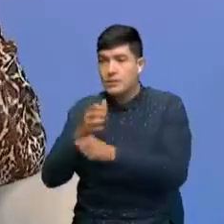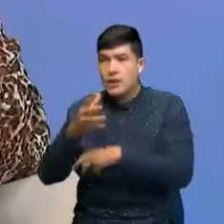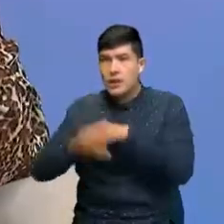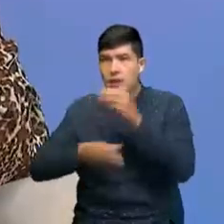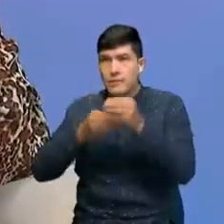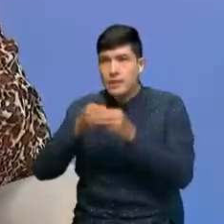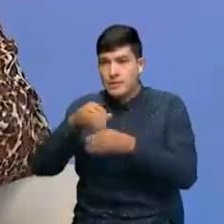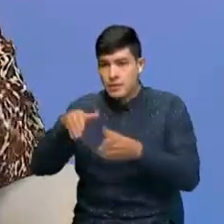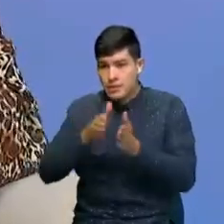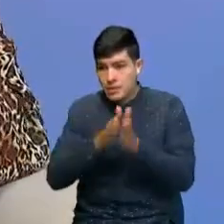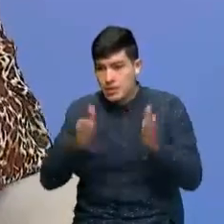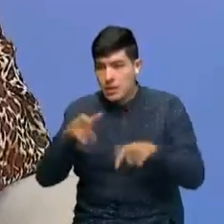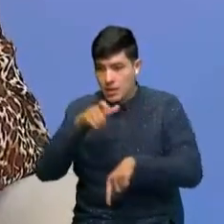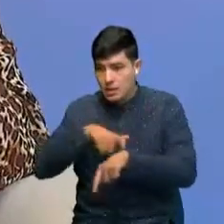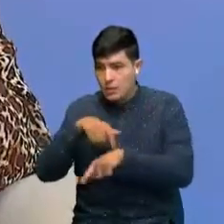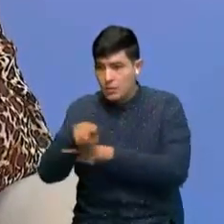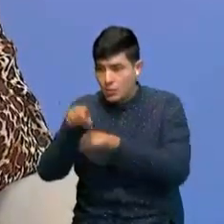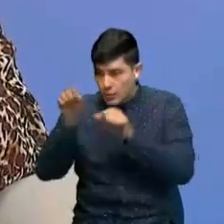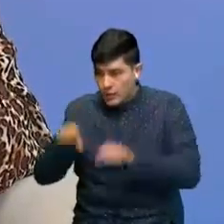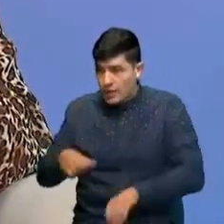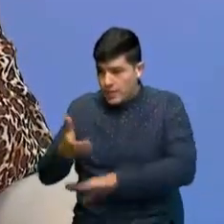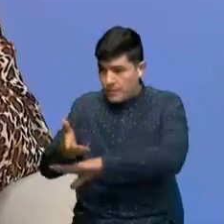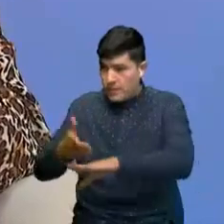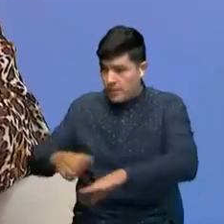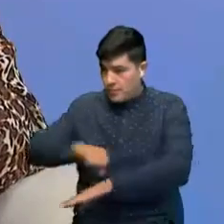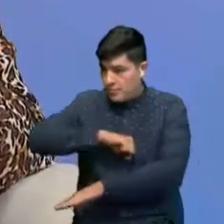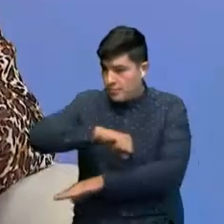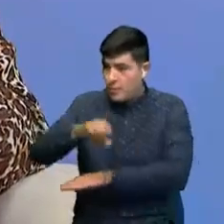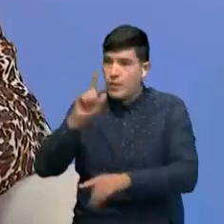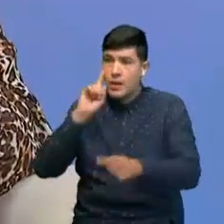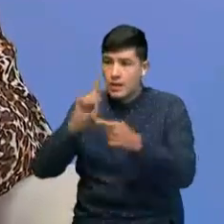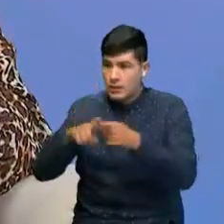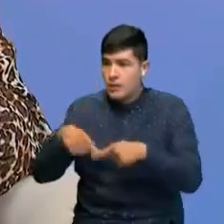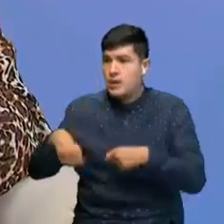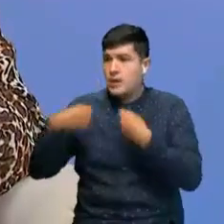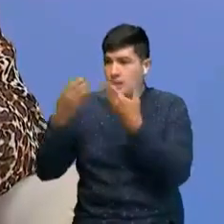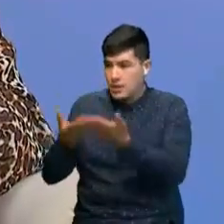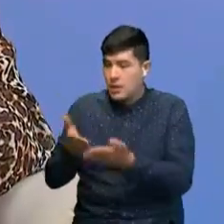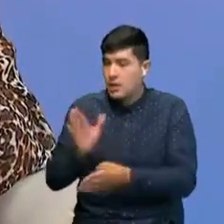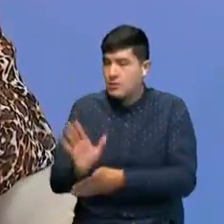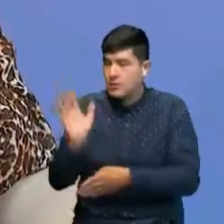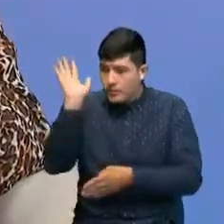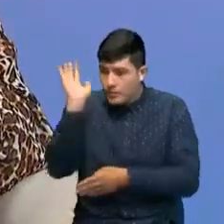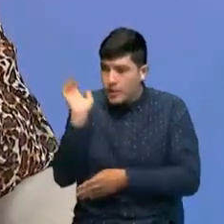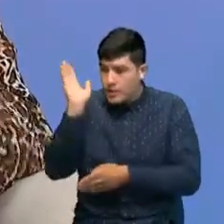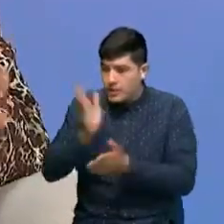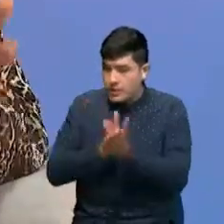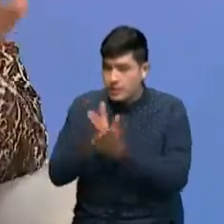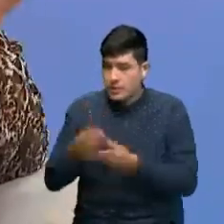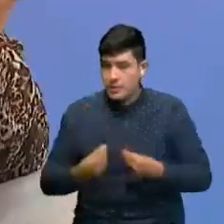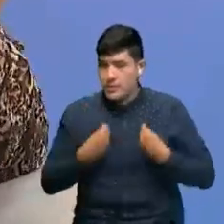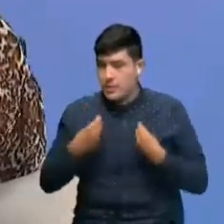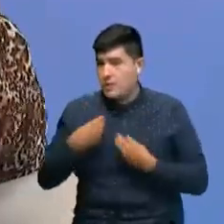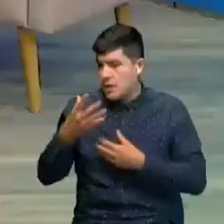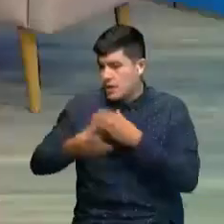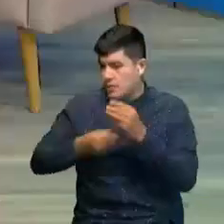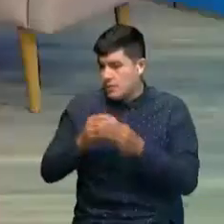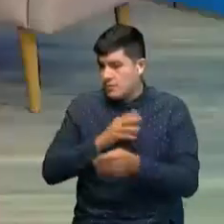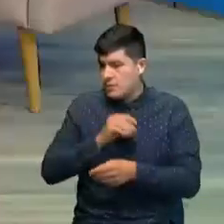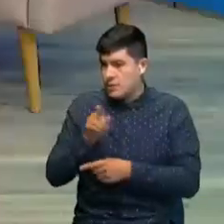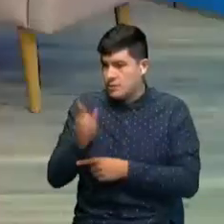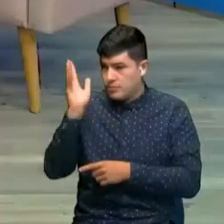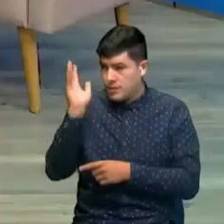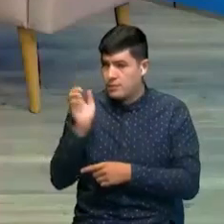está dentro del margen del tiempo para poder reclamar. ¿Con qué fin? Con el fin de que le den a usted su pensión de sobreviviente y de ahí pues disfrutar de la pensión